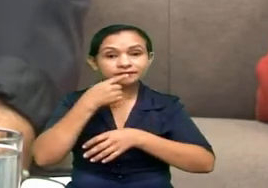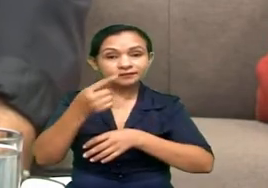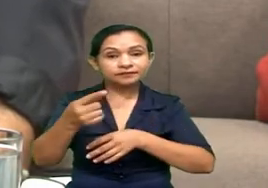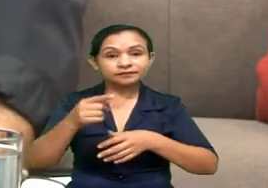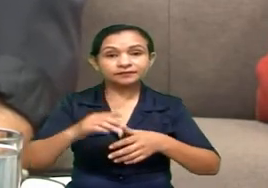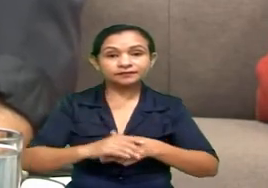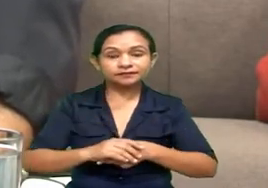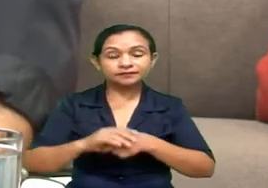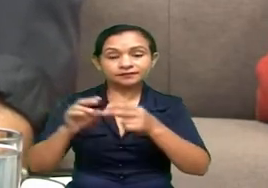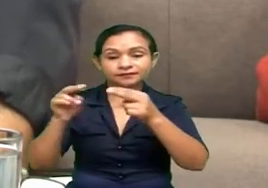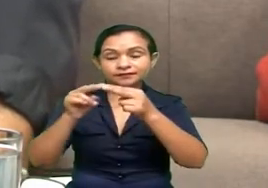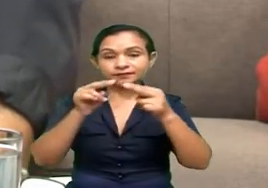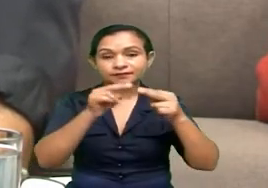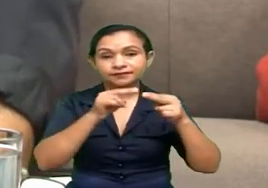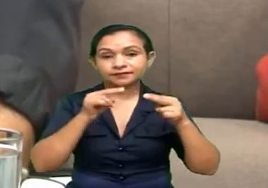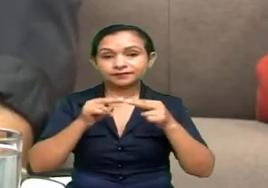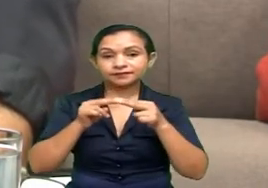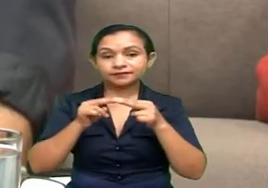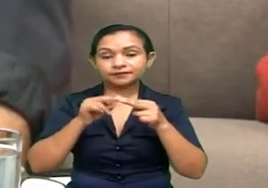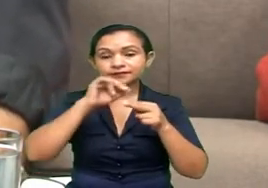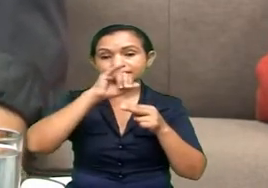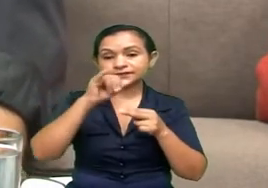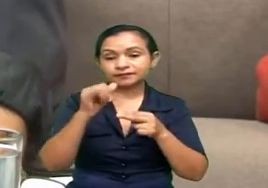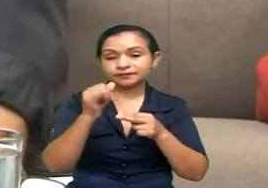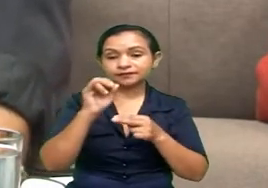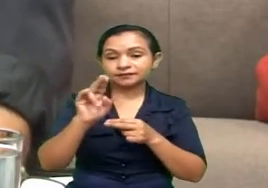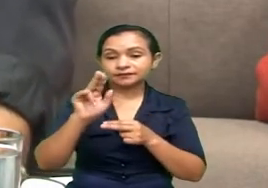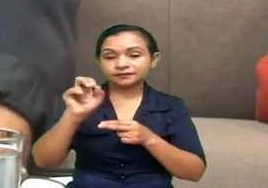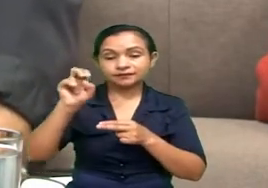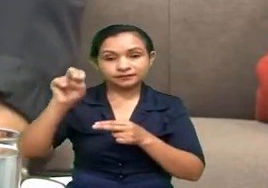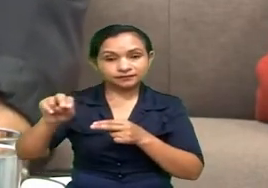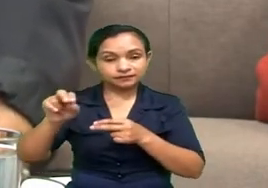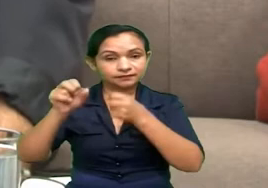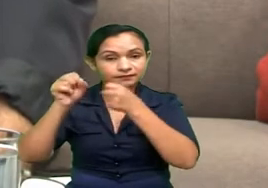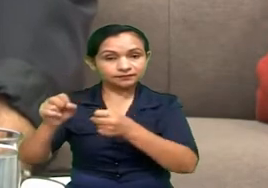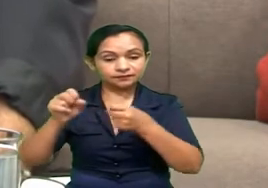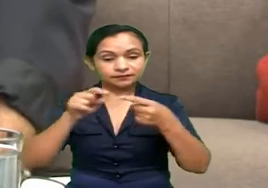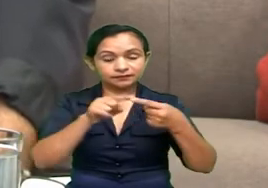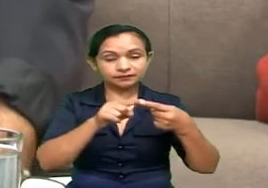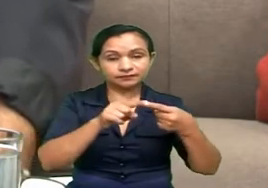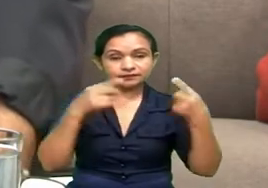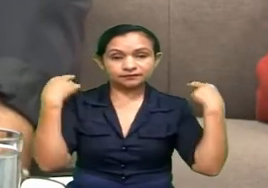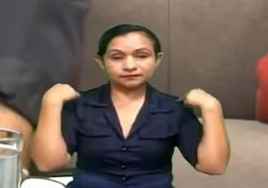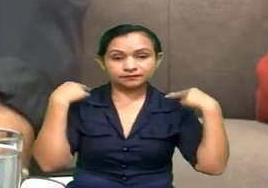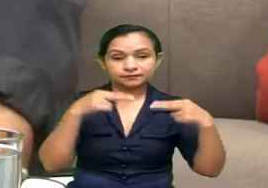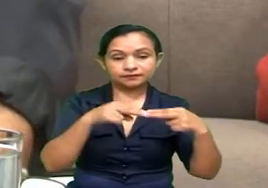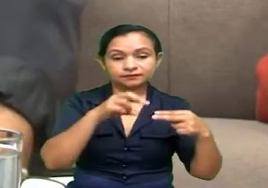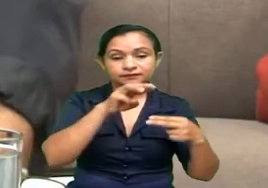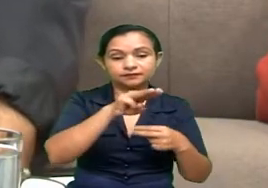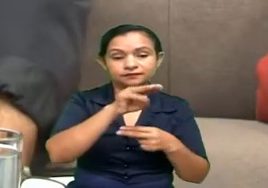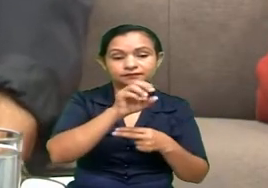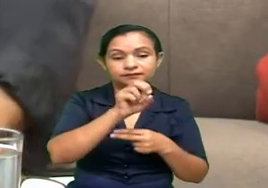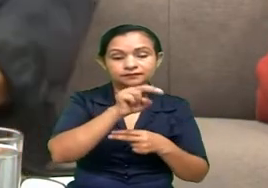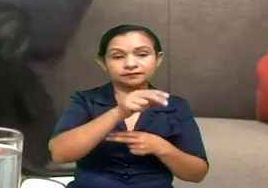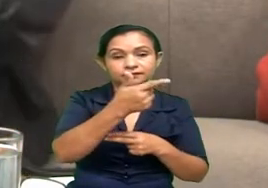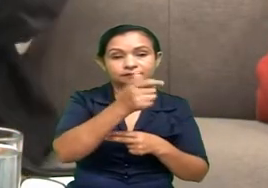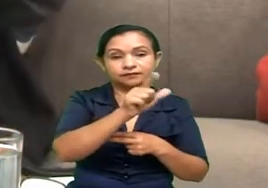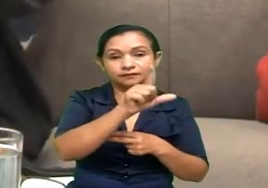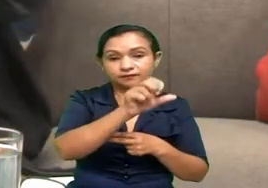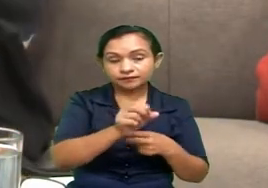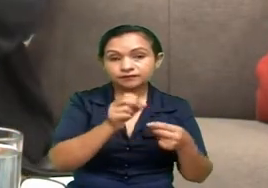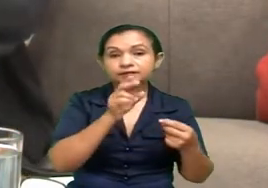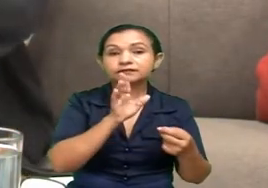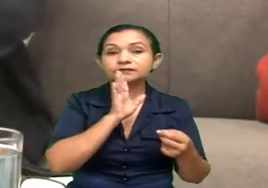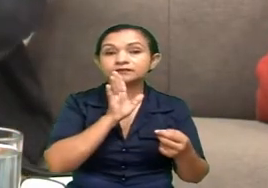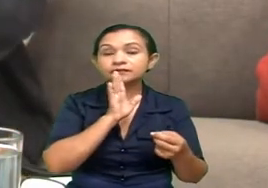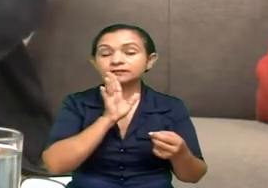la vinculación que hay entre Juan Santa María, por ejemplo, y el profesor Mongalo y Rubio, porque se habla de